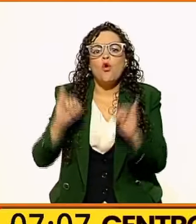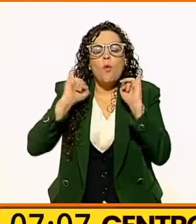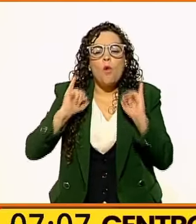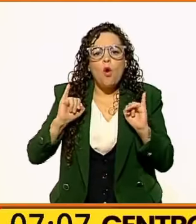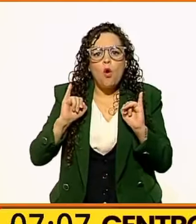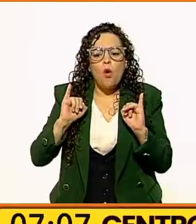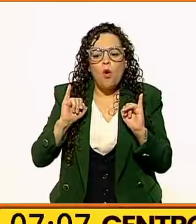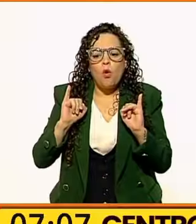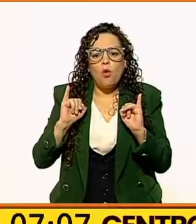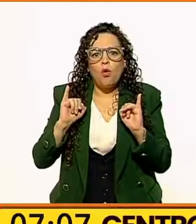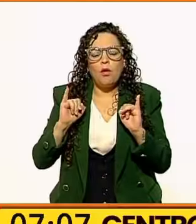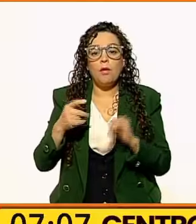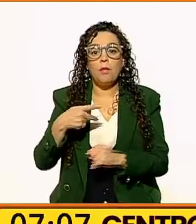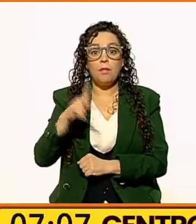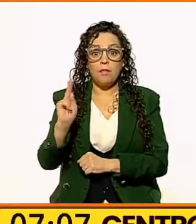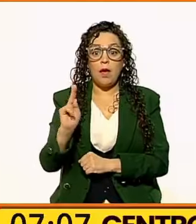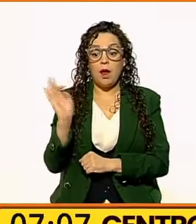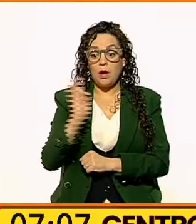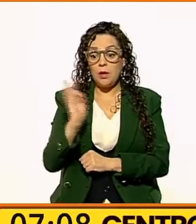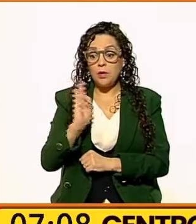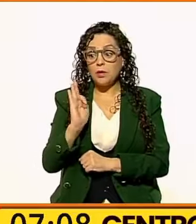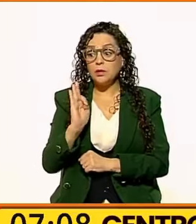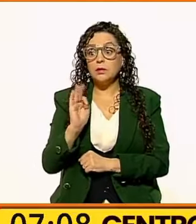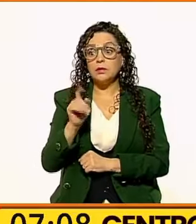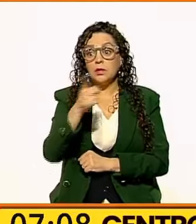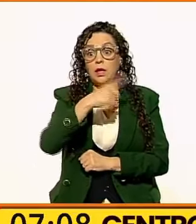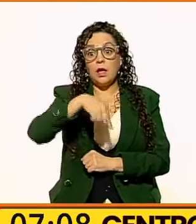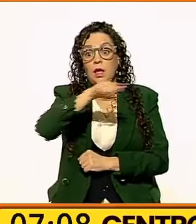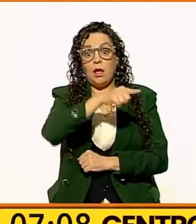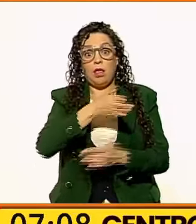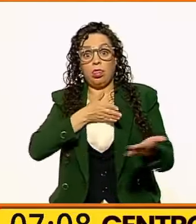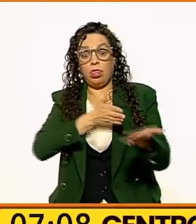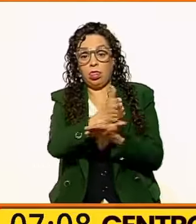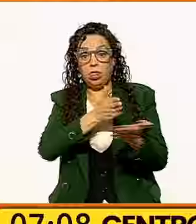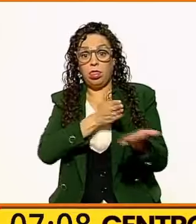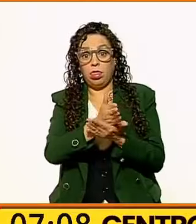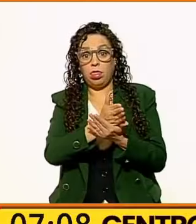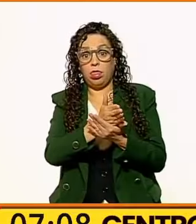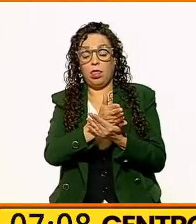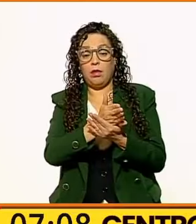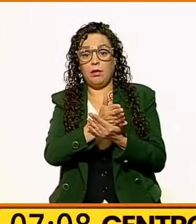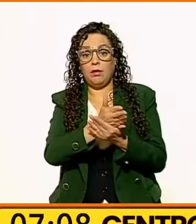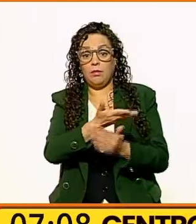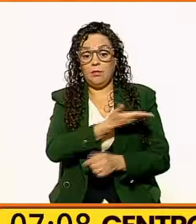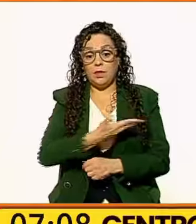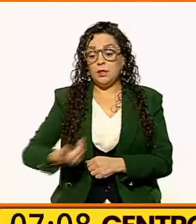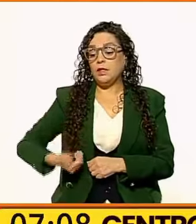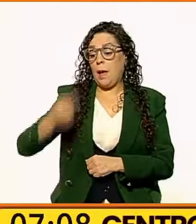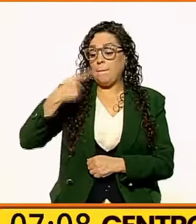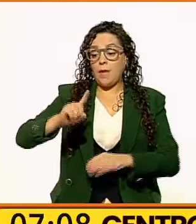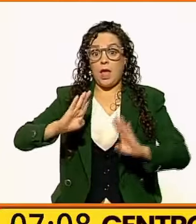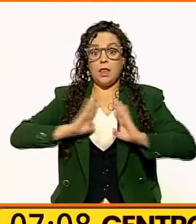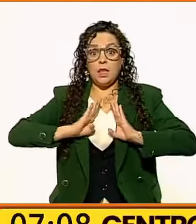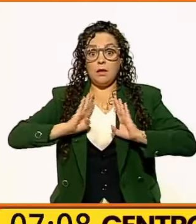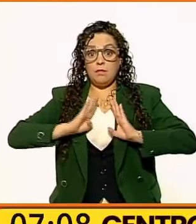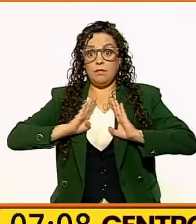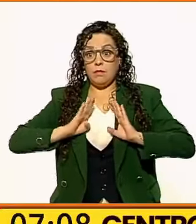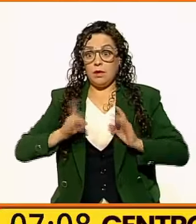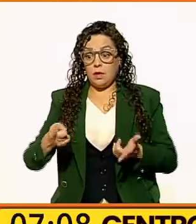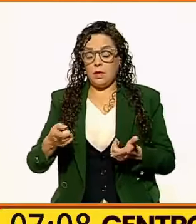lo que es la configuración del poder político en los Estados Unidos. La